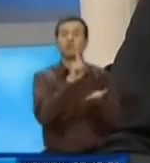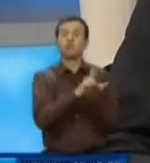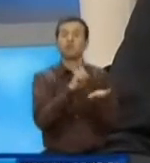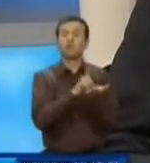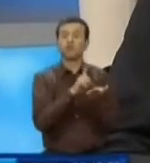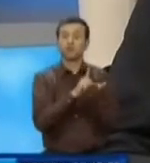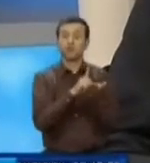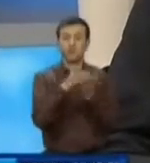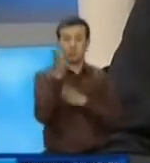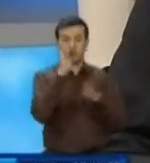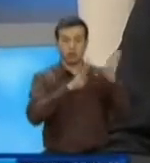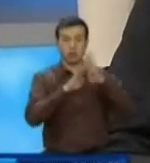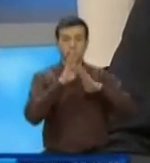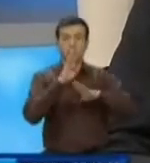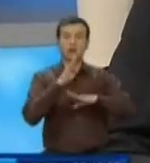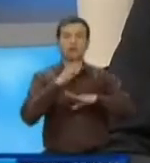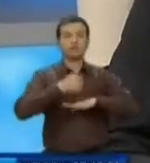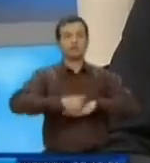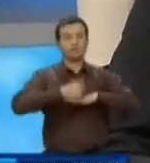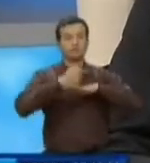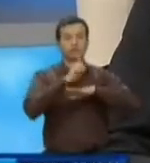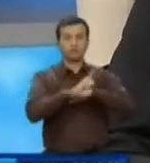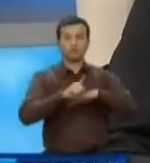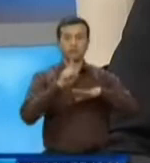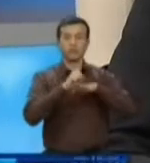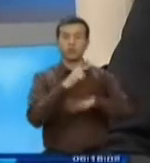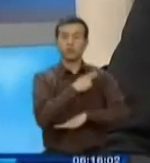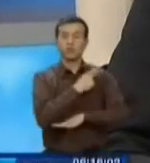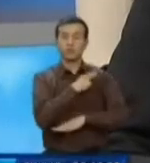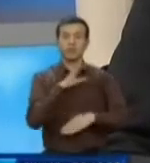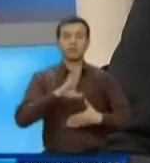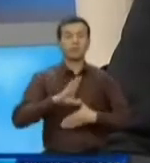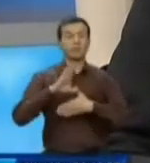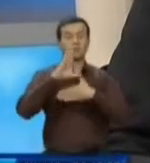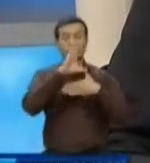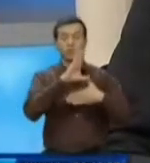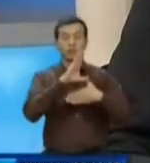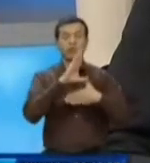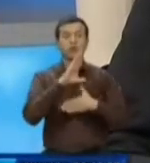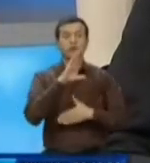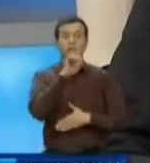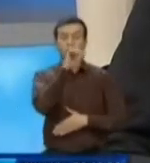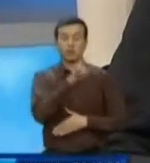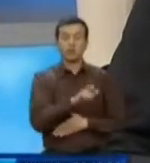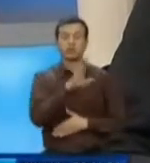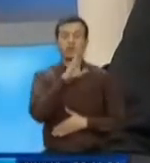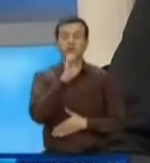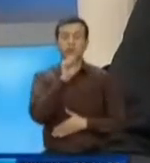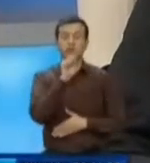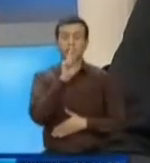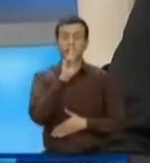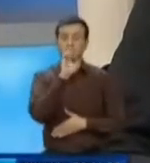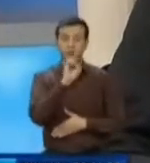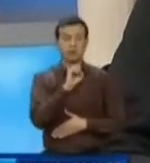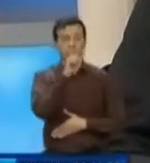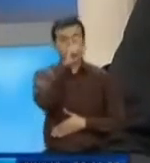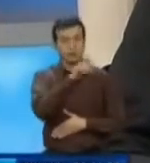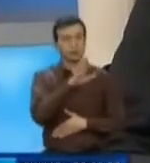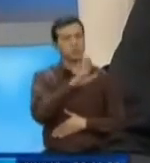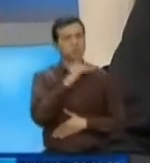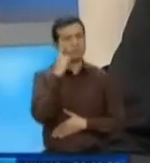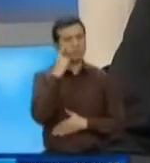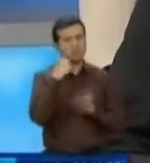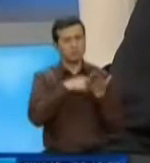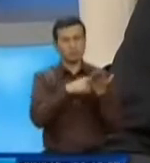biología y directora del centro investigación de la onda el doctor césar paz y miño para ver de analizar cómo